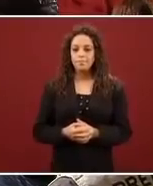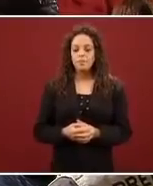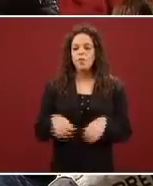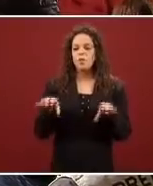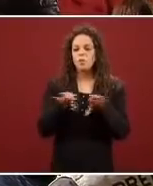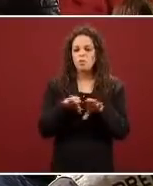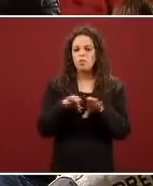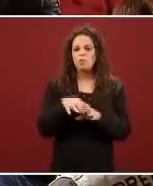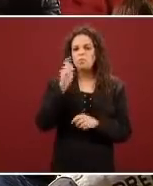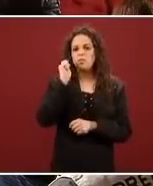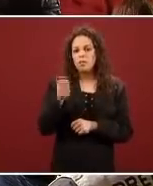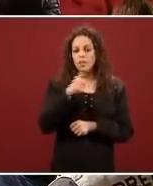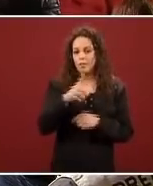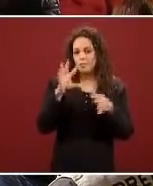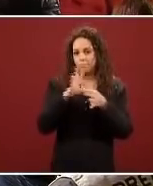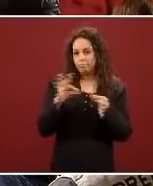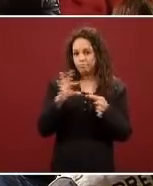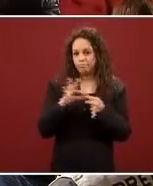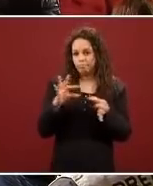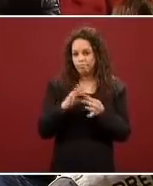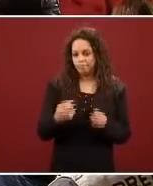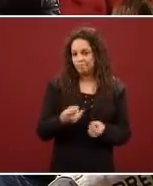definimos nuestro espacio?